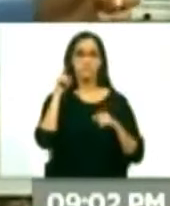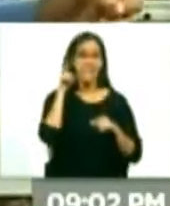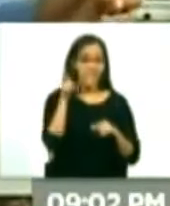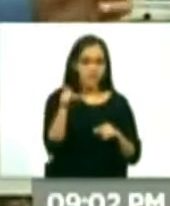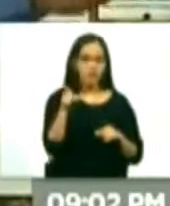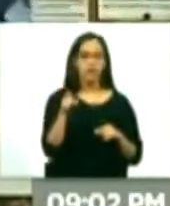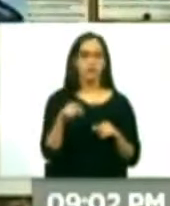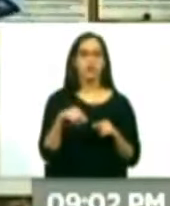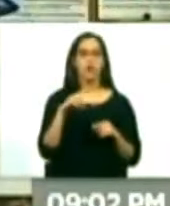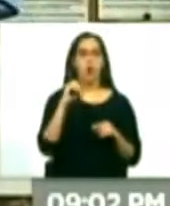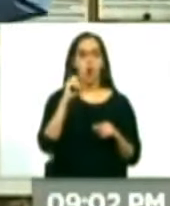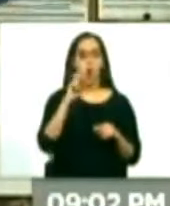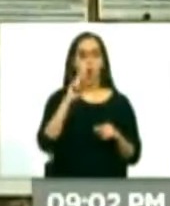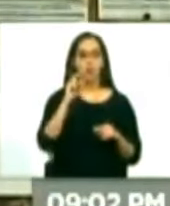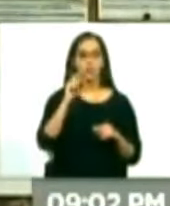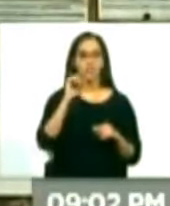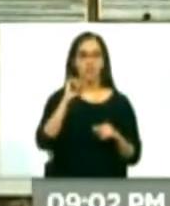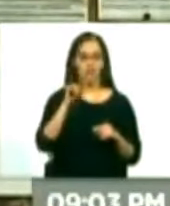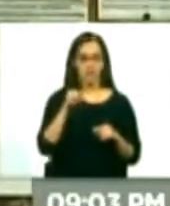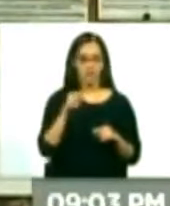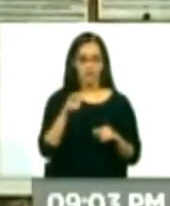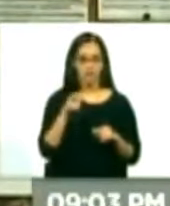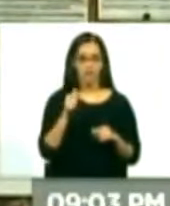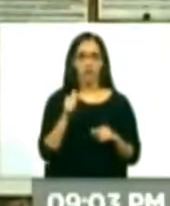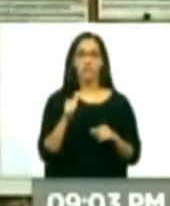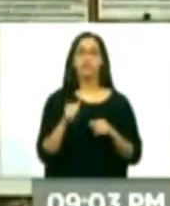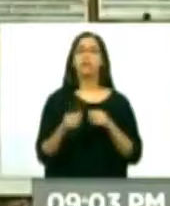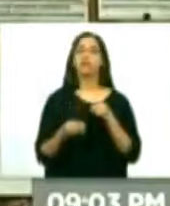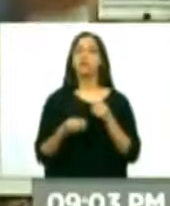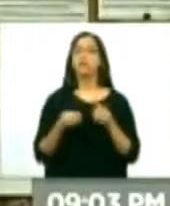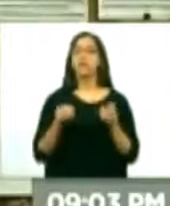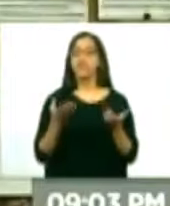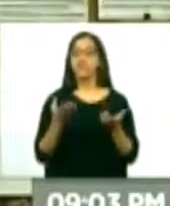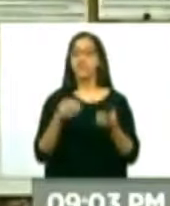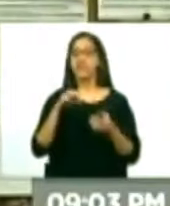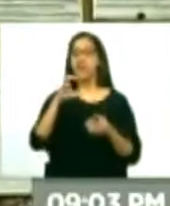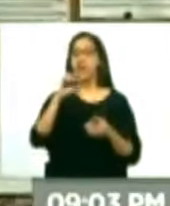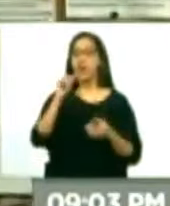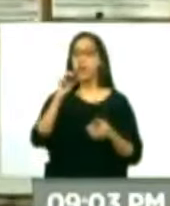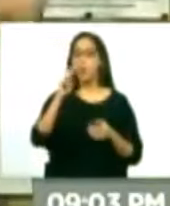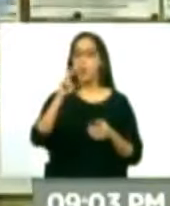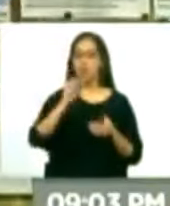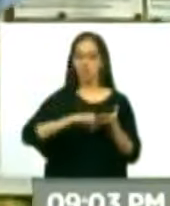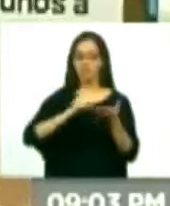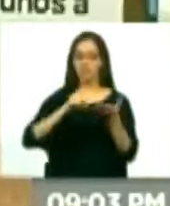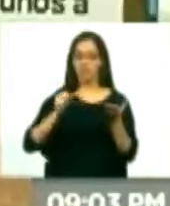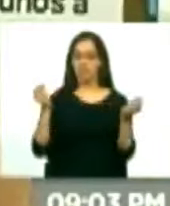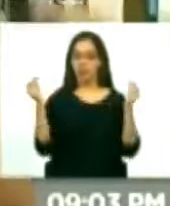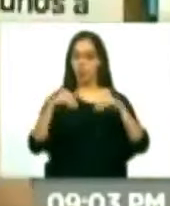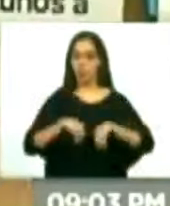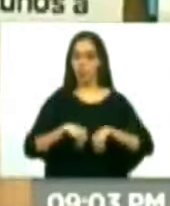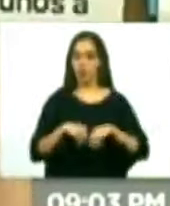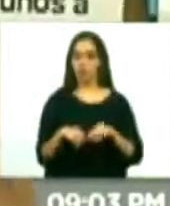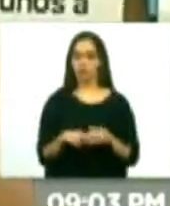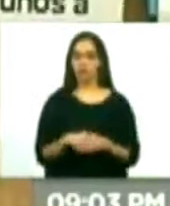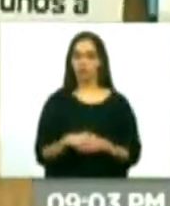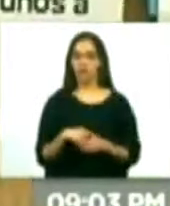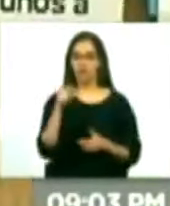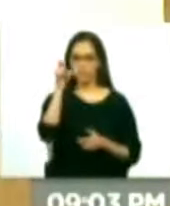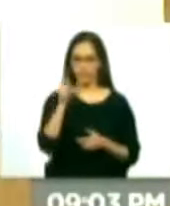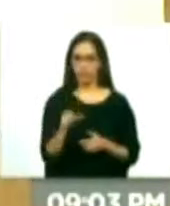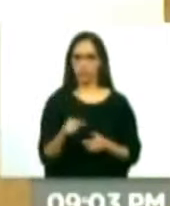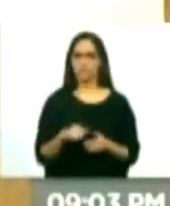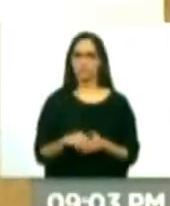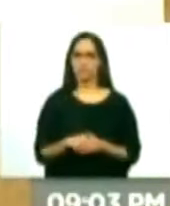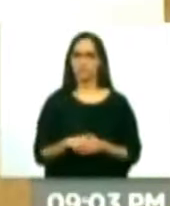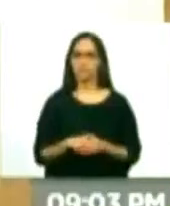Carlos Ortega y Carmona hicieron un pacto, firmaron un pacto? Este que llaman Ugalde.